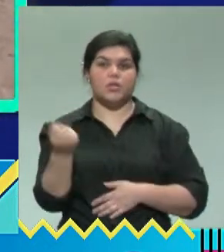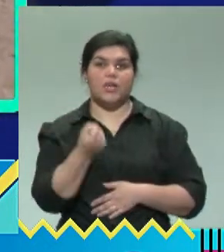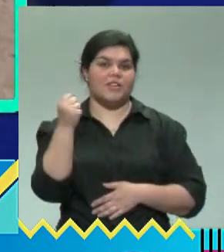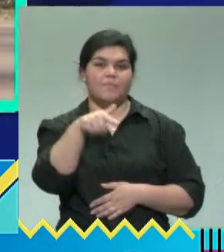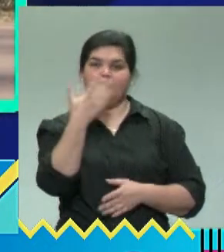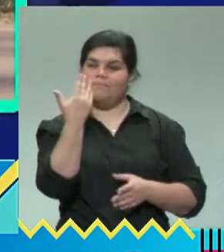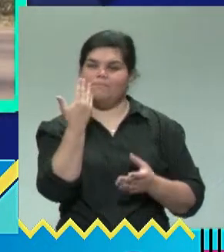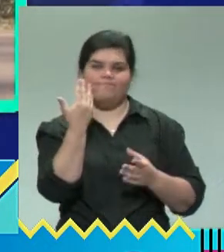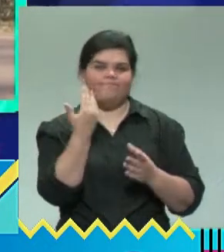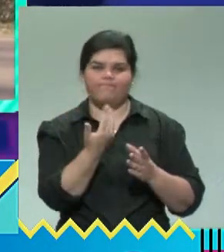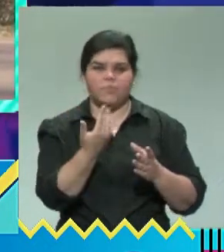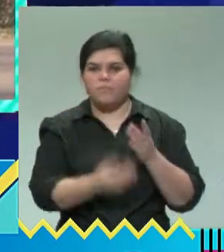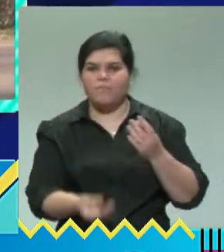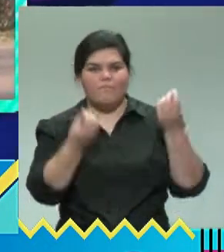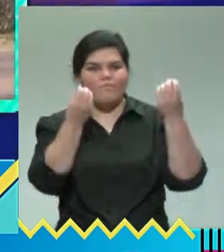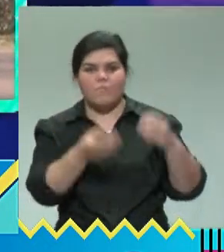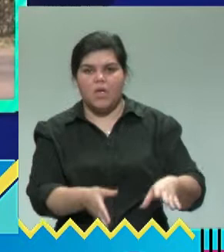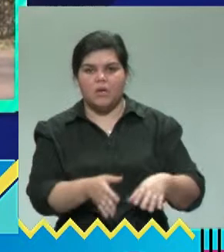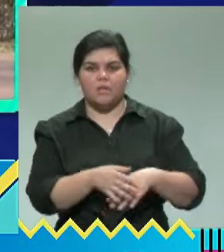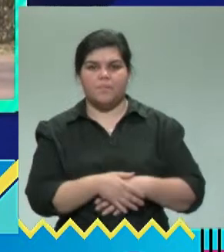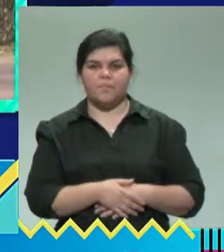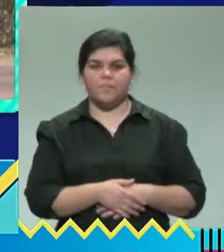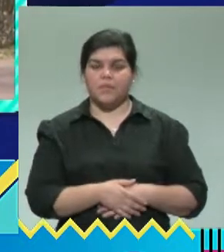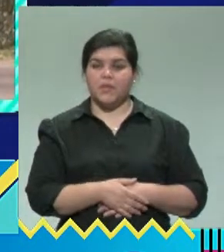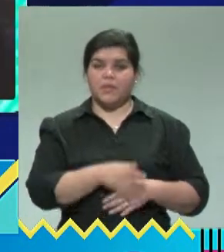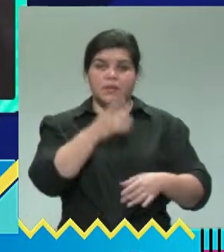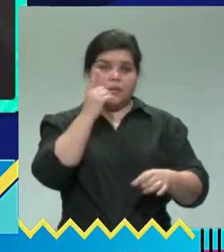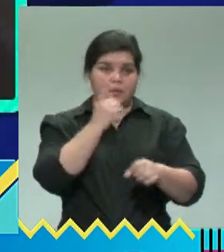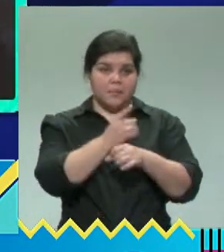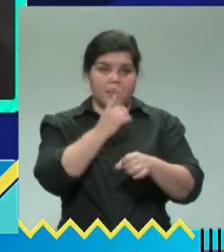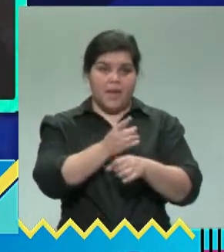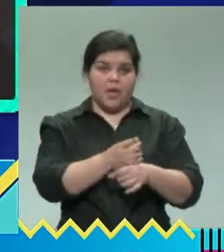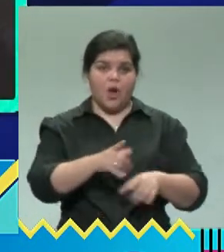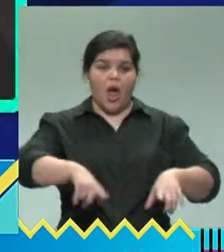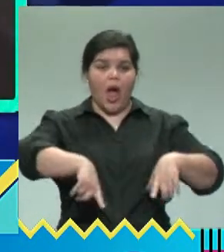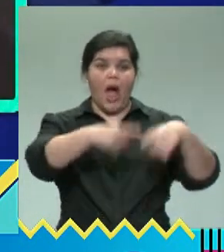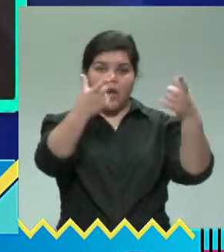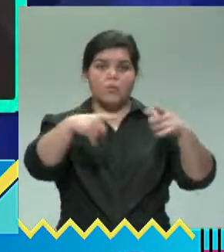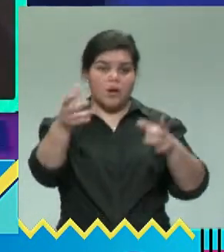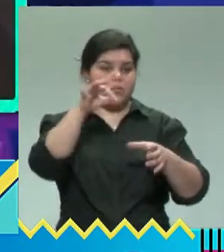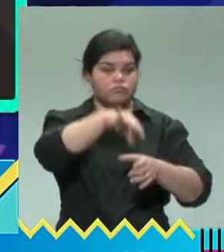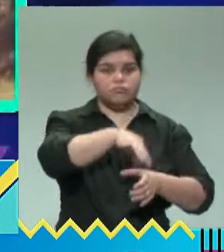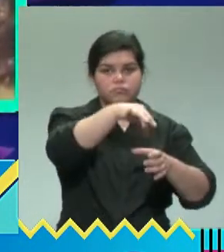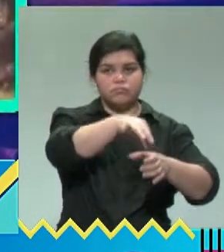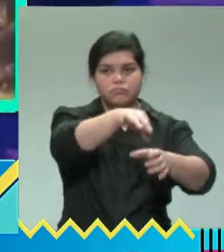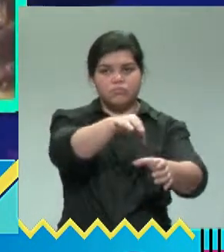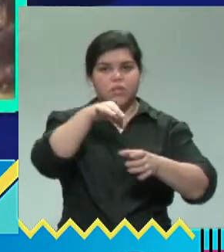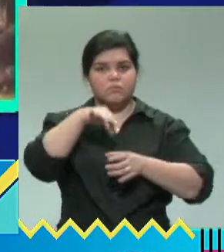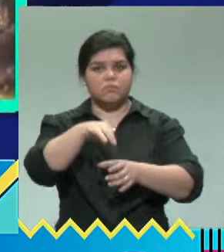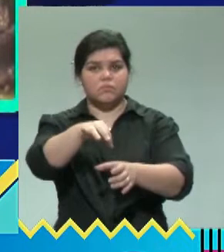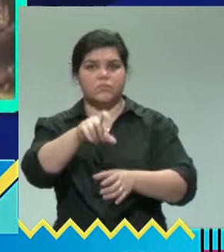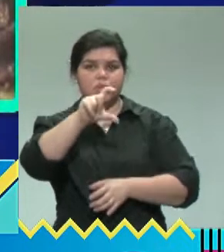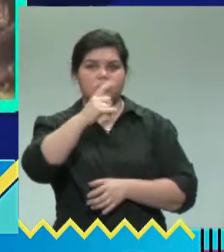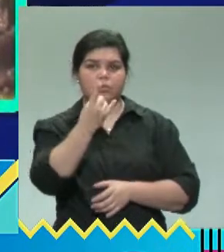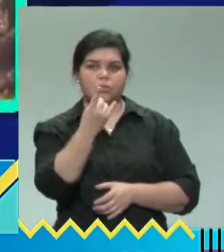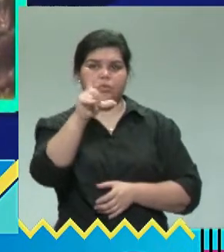principio se implantaron los árboles siguiendo todas las normas de cultivo, porque es un cultivo el arbolado